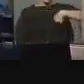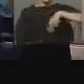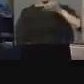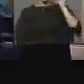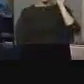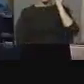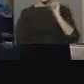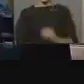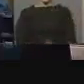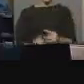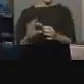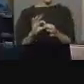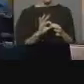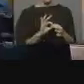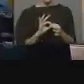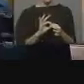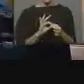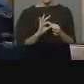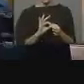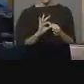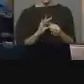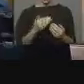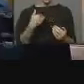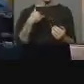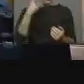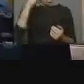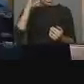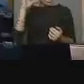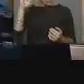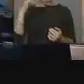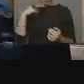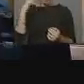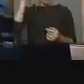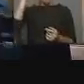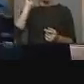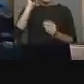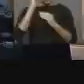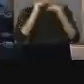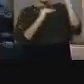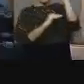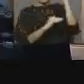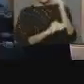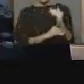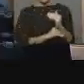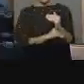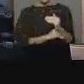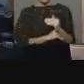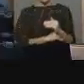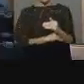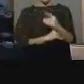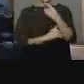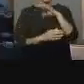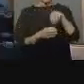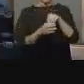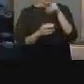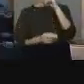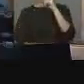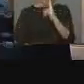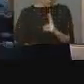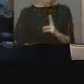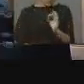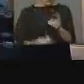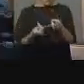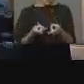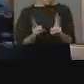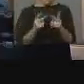mujeres. Y por esta razón, como soy creyente y creo en un ser superior, que es además inclusivo, respetuoso, que